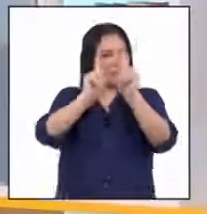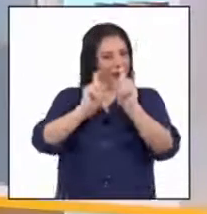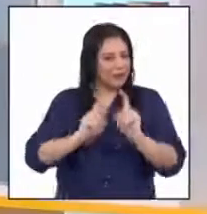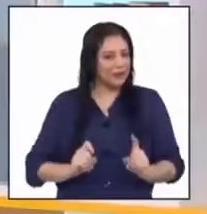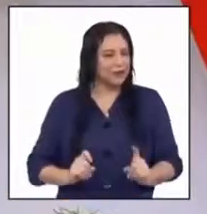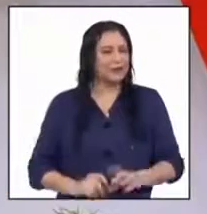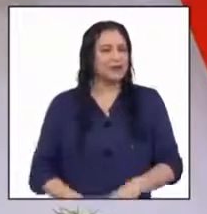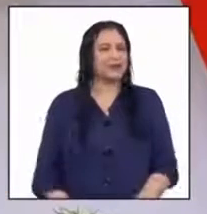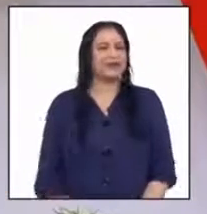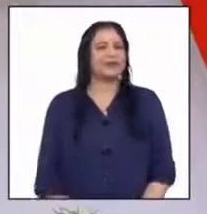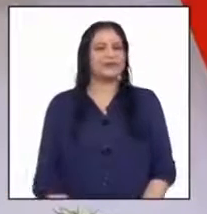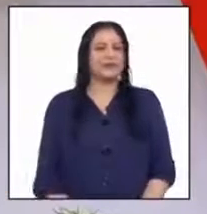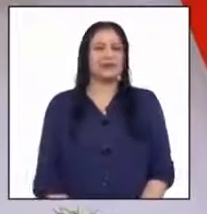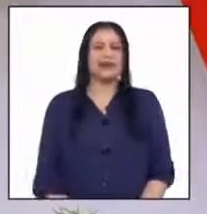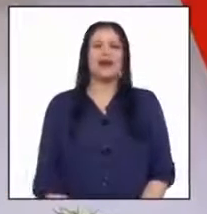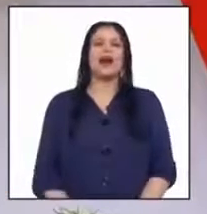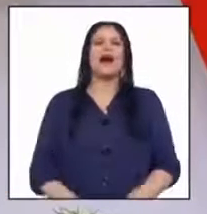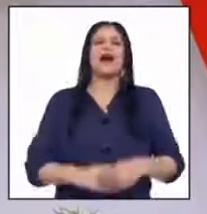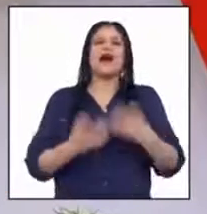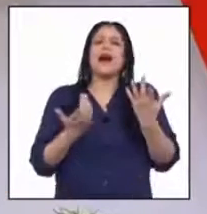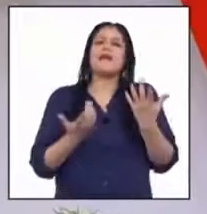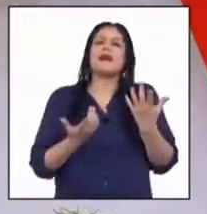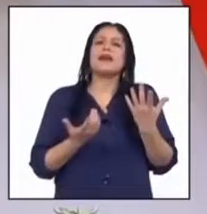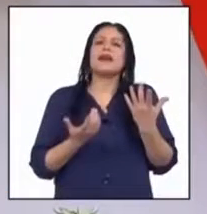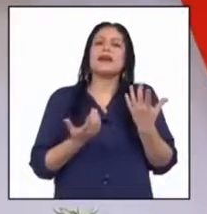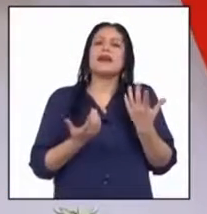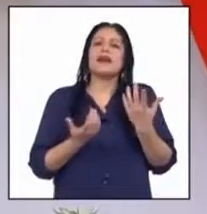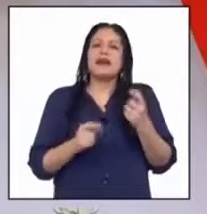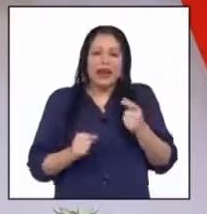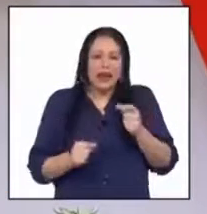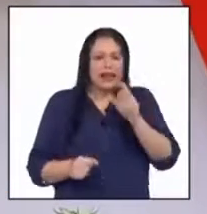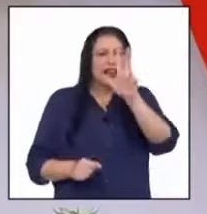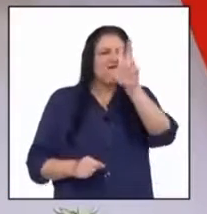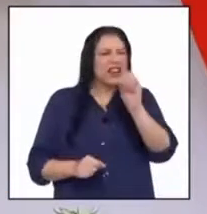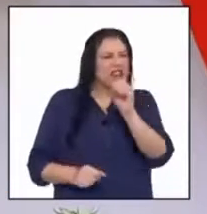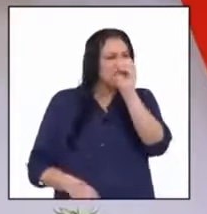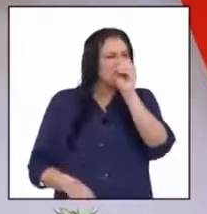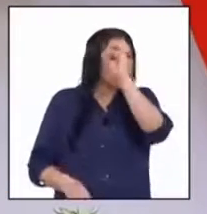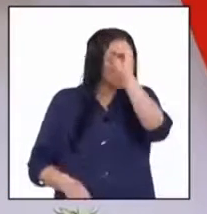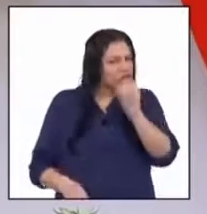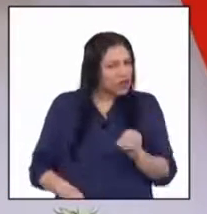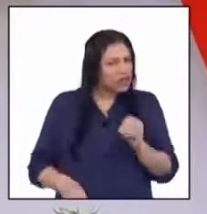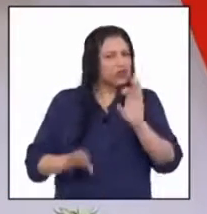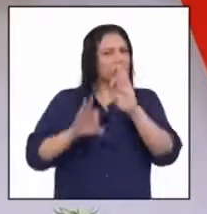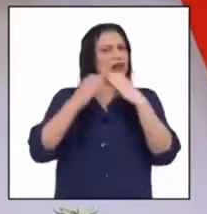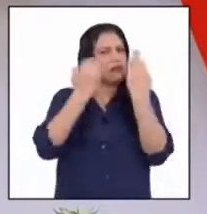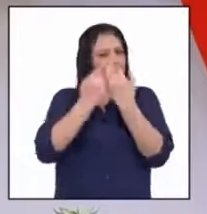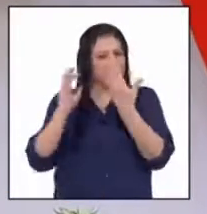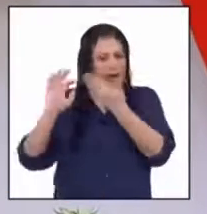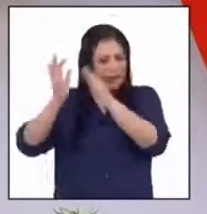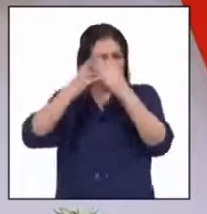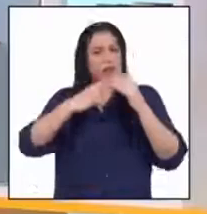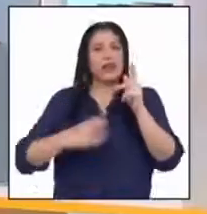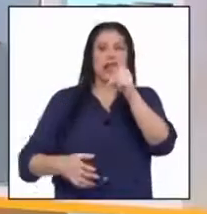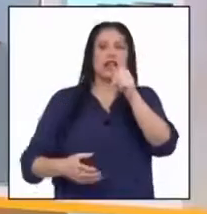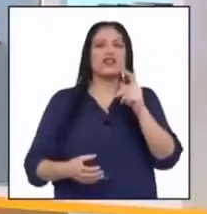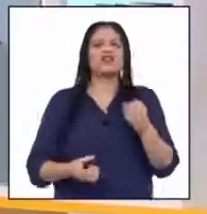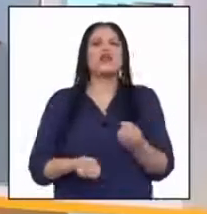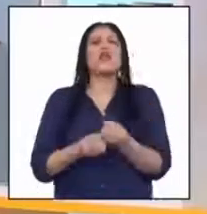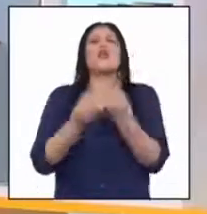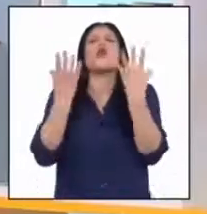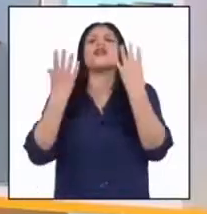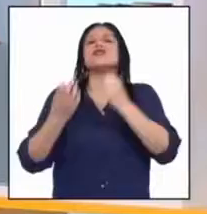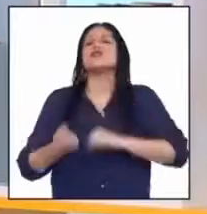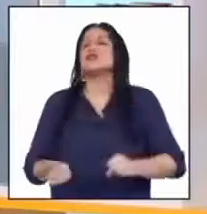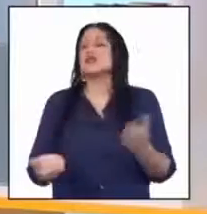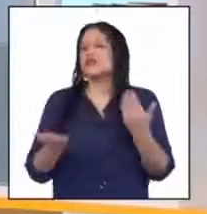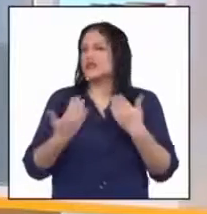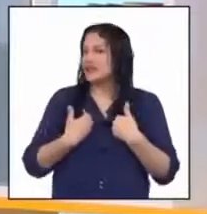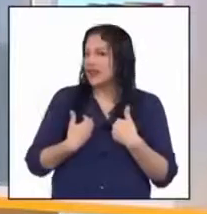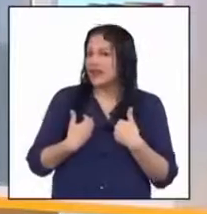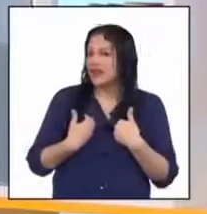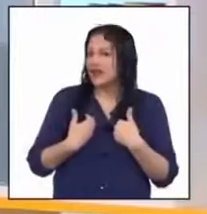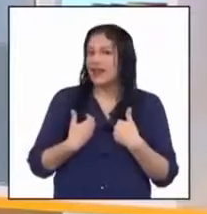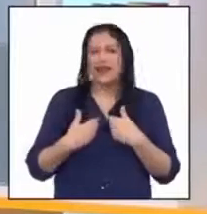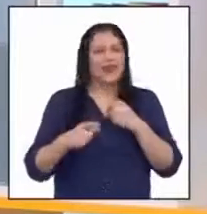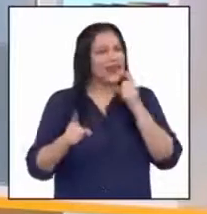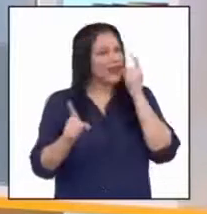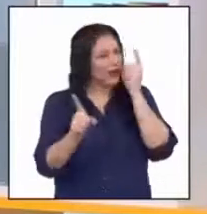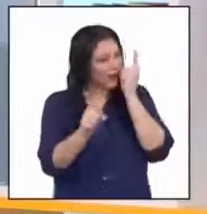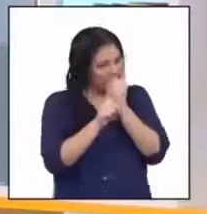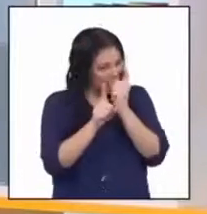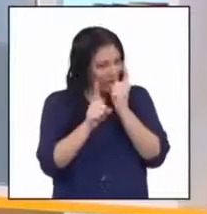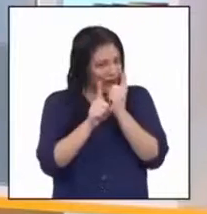pregunta: ¿qué cantidad de hijos tiene el 30% de las familias de la comunidad quichua? Efectivamente,